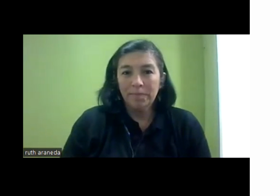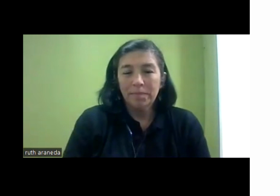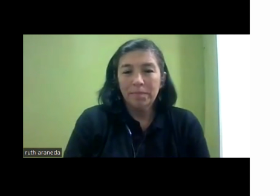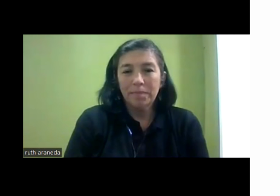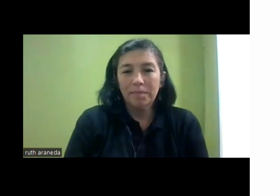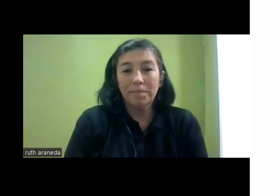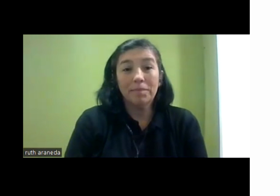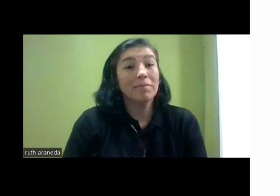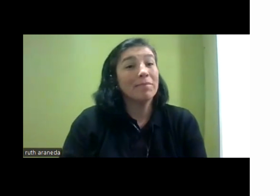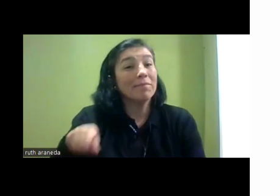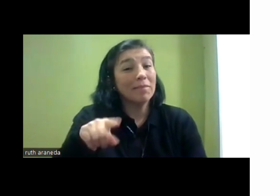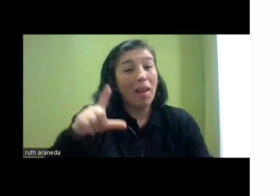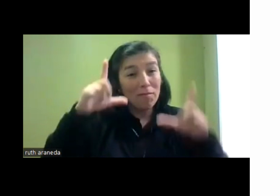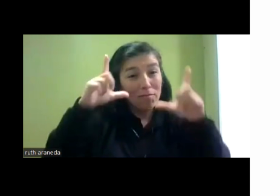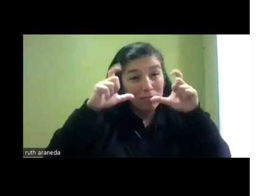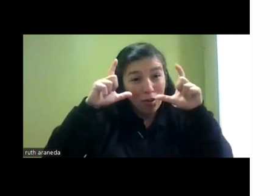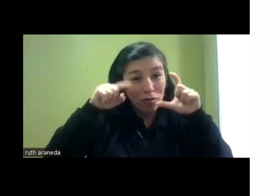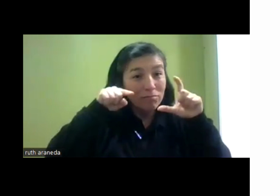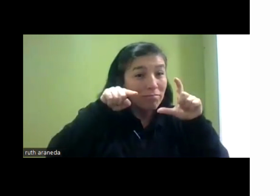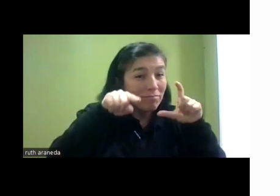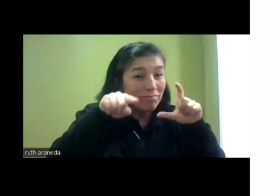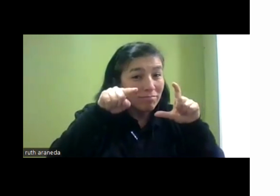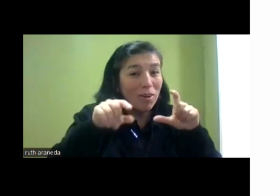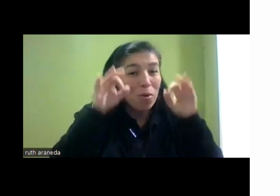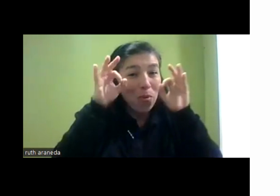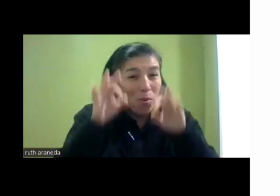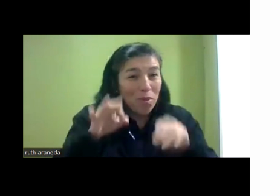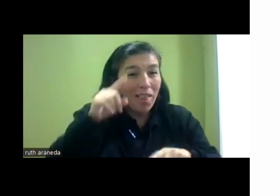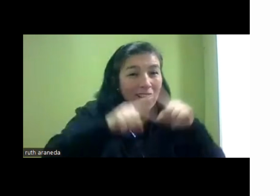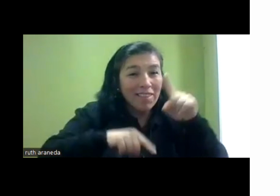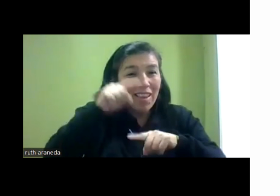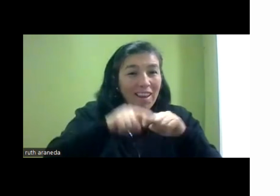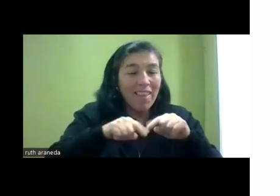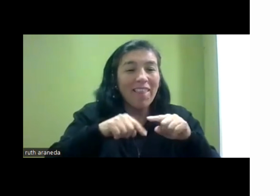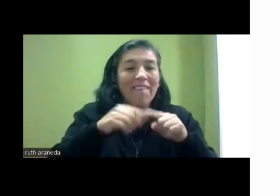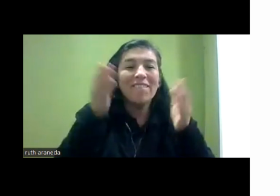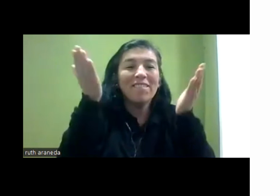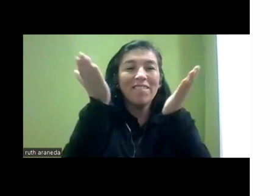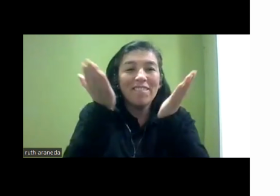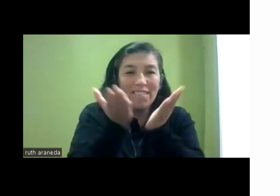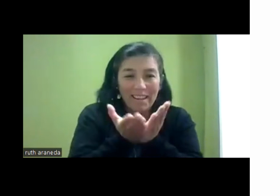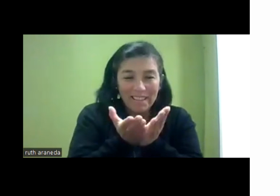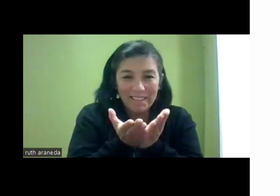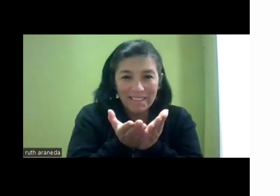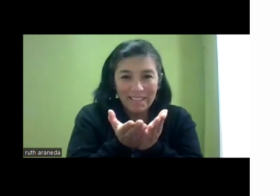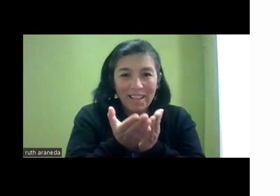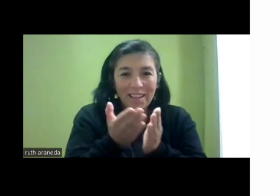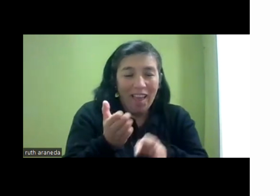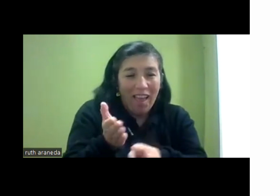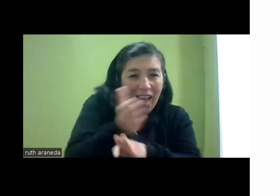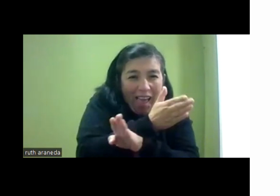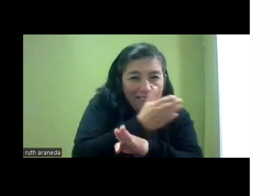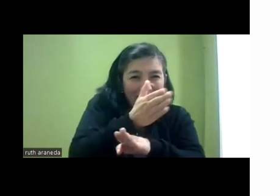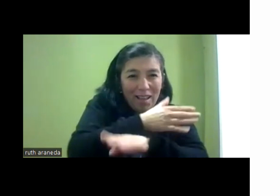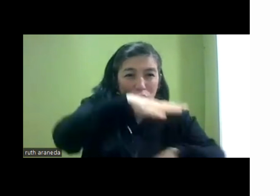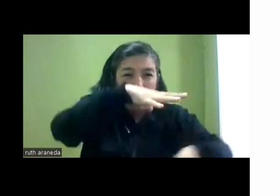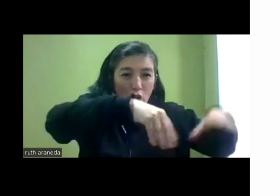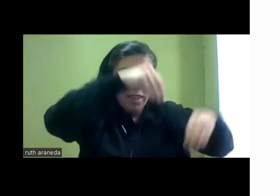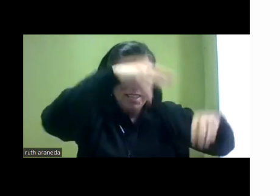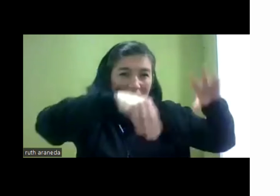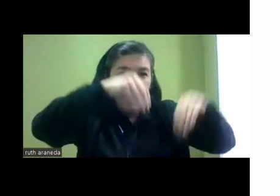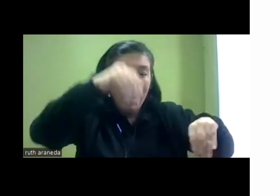Esta es una imagen de las tierras interiores, de la precordillera precisamente que estábamos